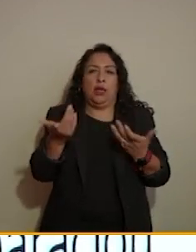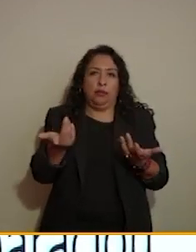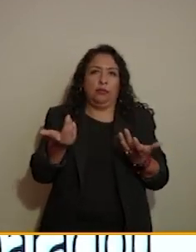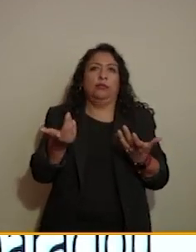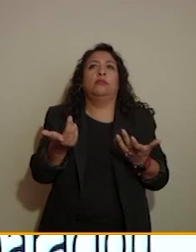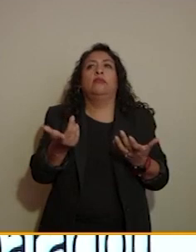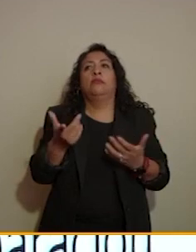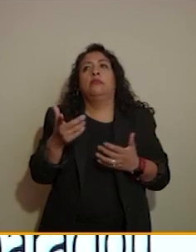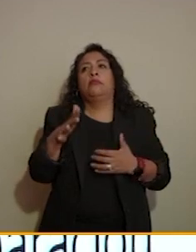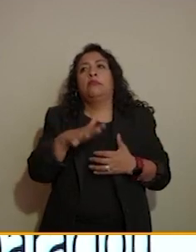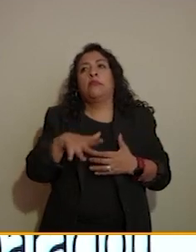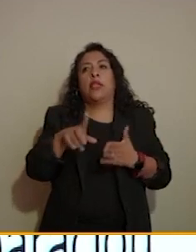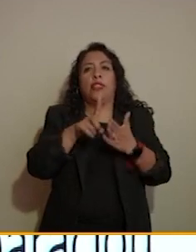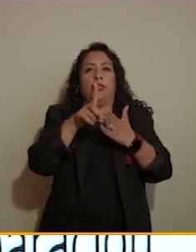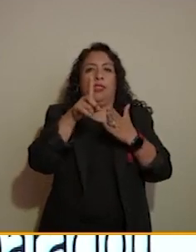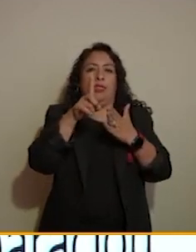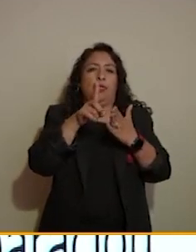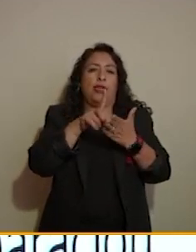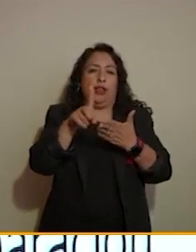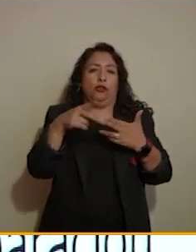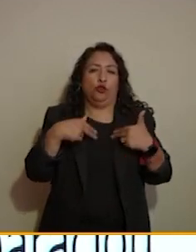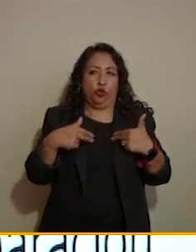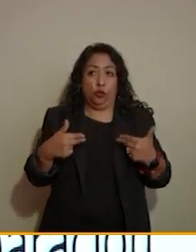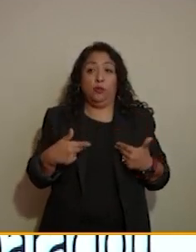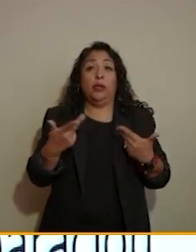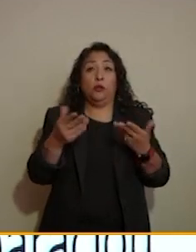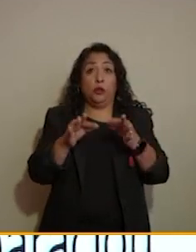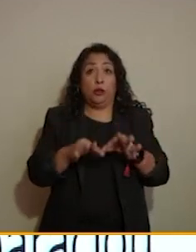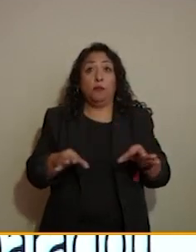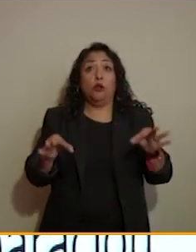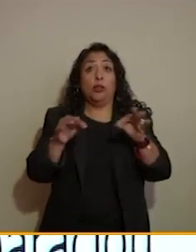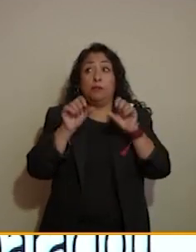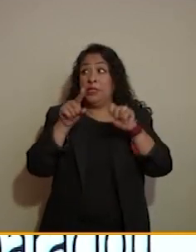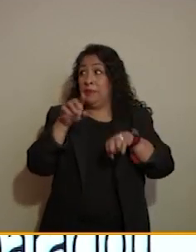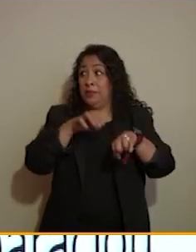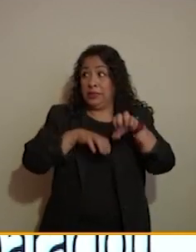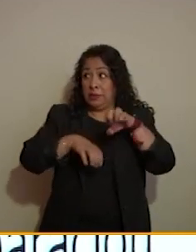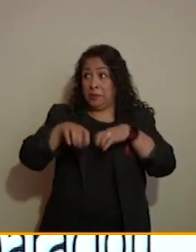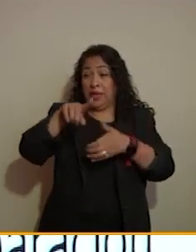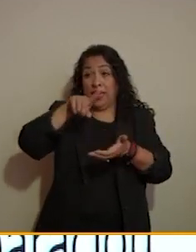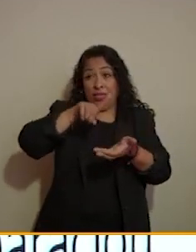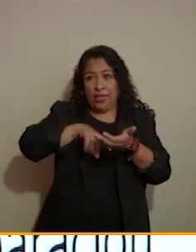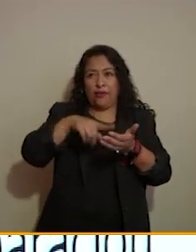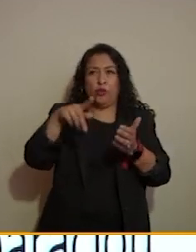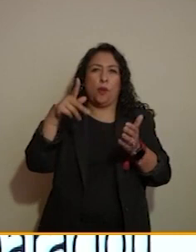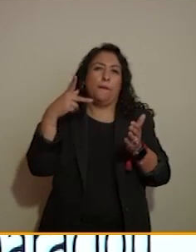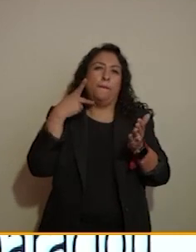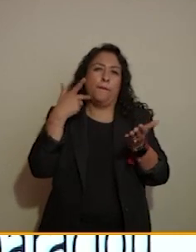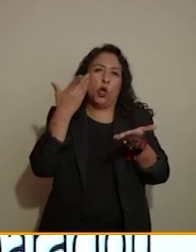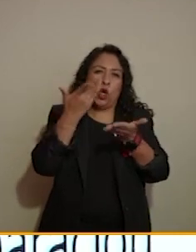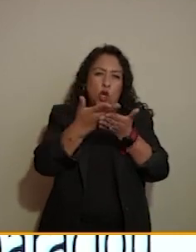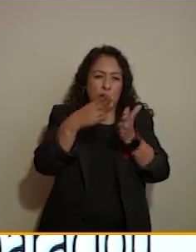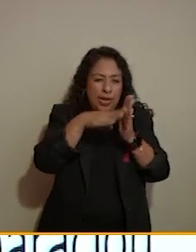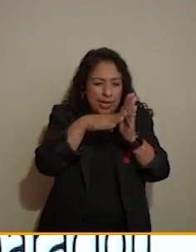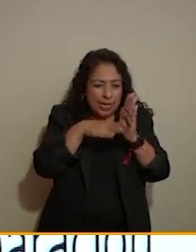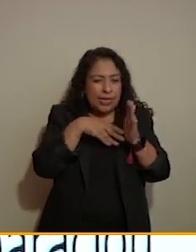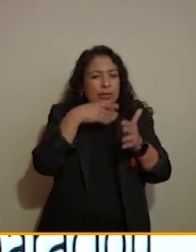pues áreas de derechos humanos. Es importante que las mismas empresas, dentro de sus políticas, de sus